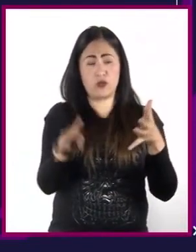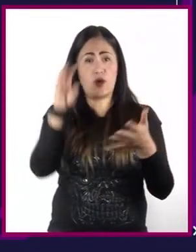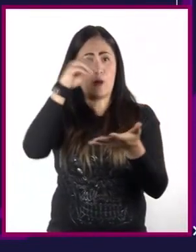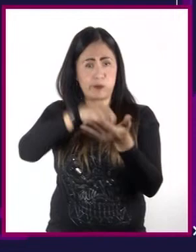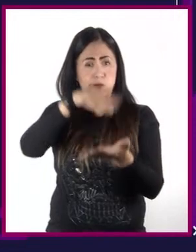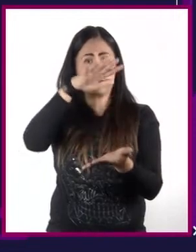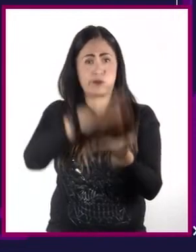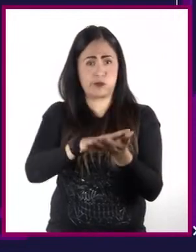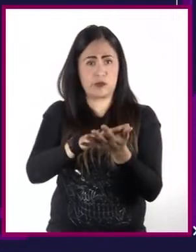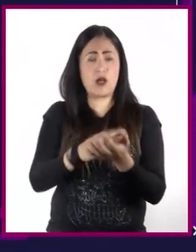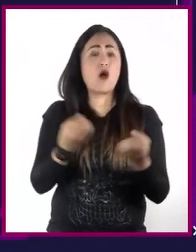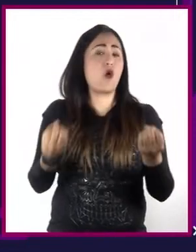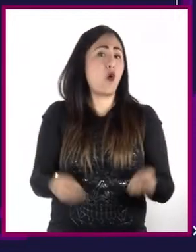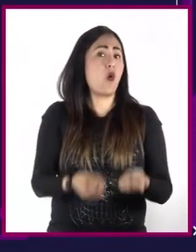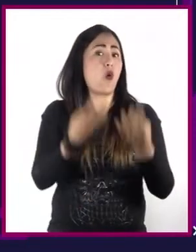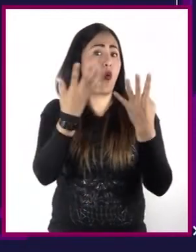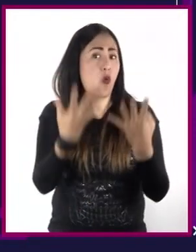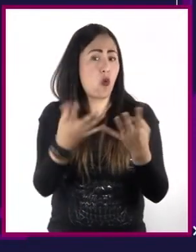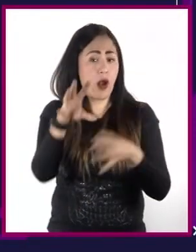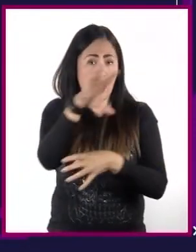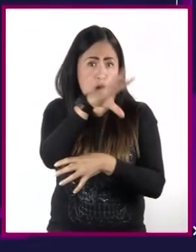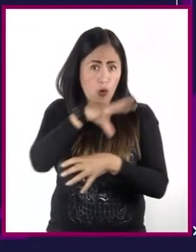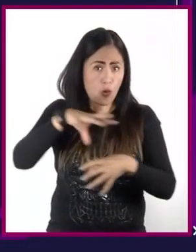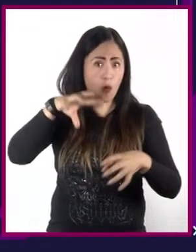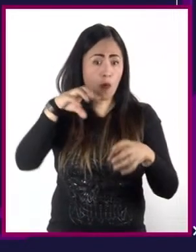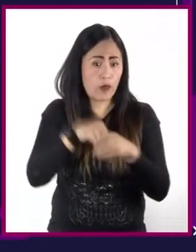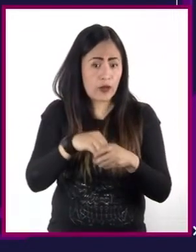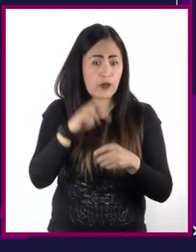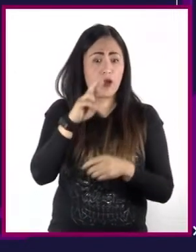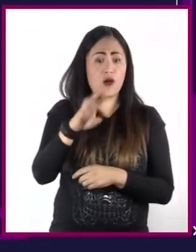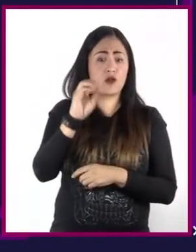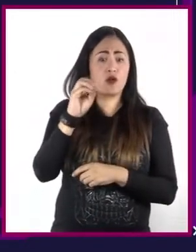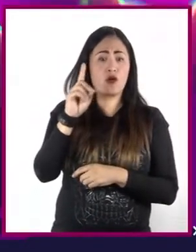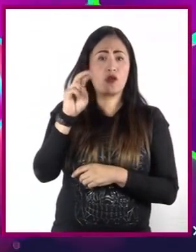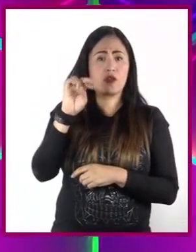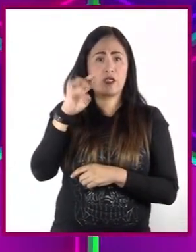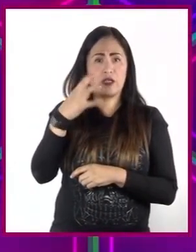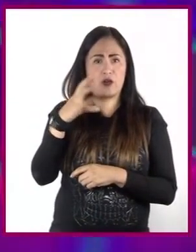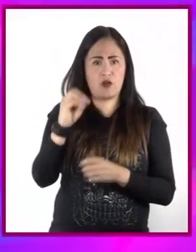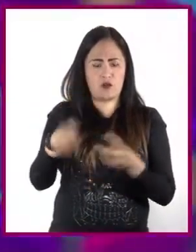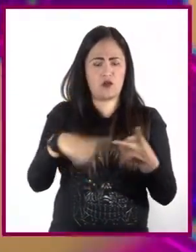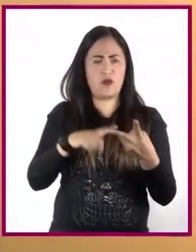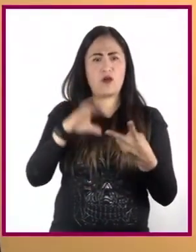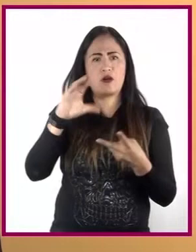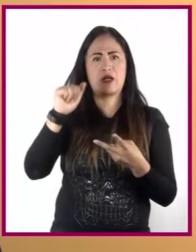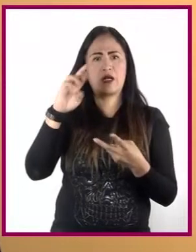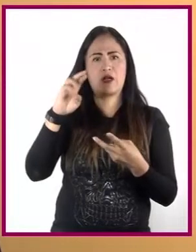¿Cuál es la suma de las frecuencias relativas de Rodrigo, Carolina y Alan?